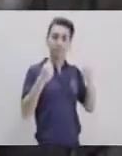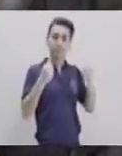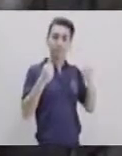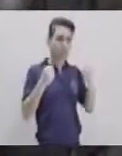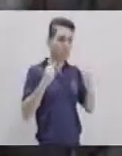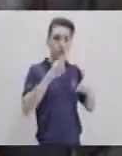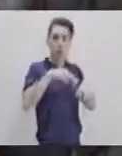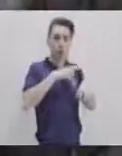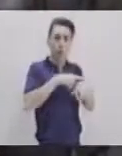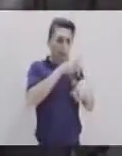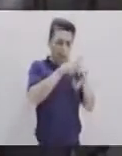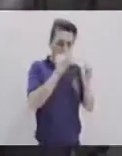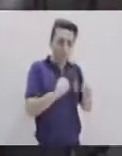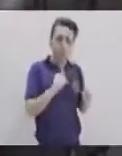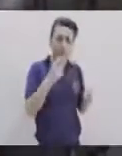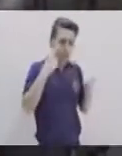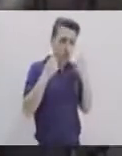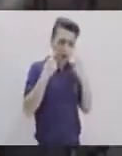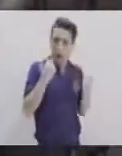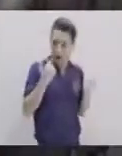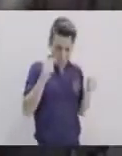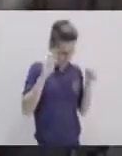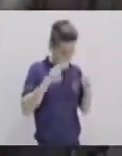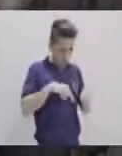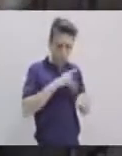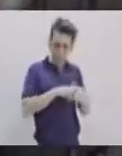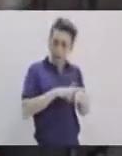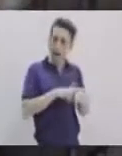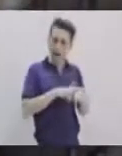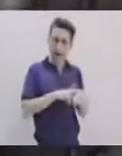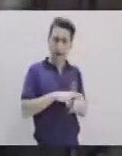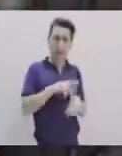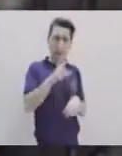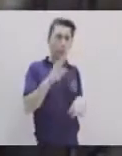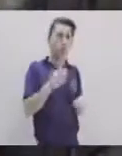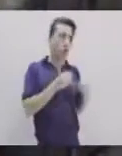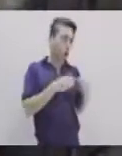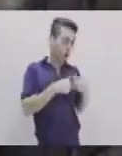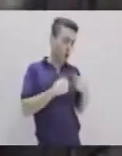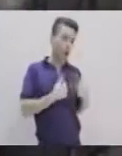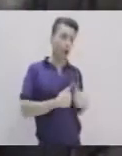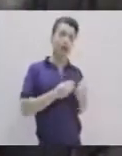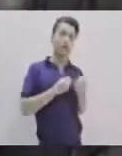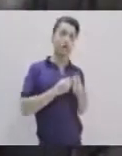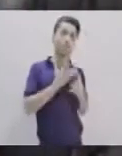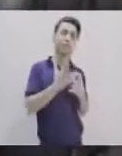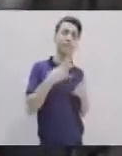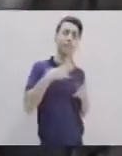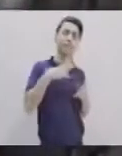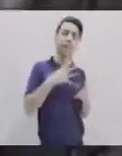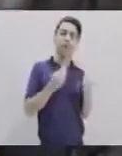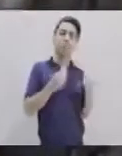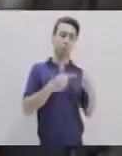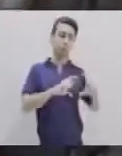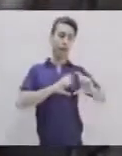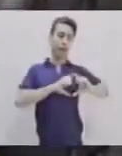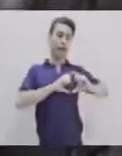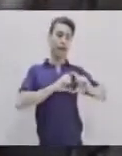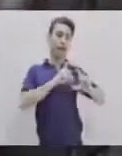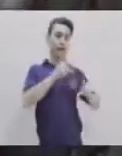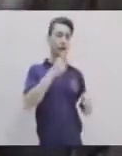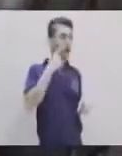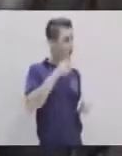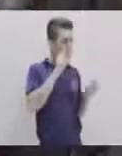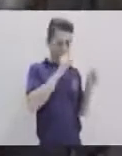normal que tengas ganas de llorar. Es normal que quieras ir al lugar donde está enterrado tu